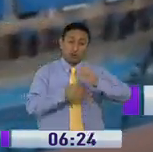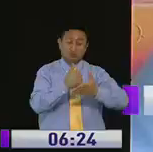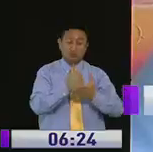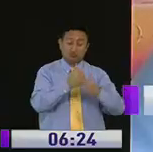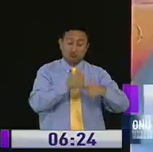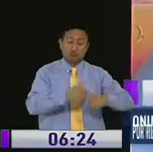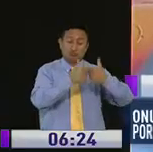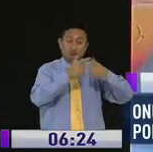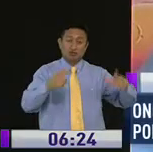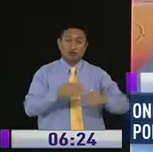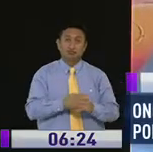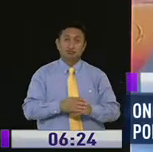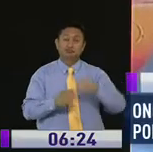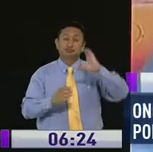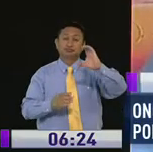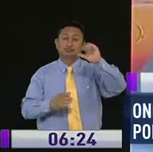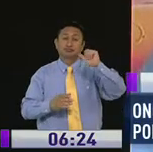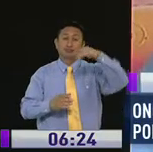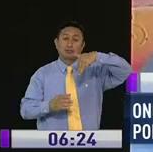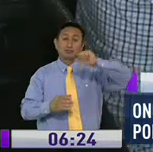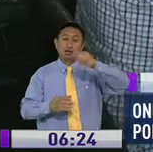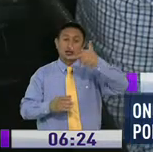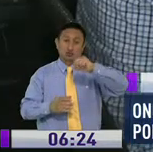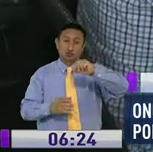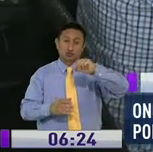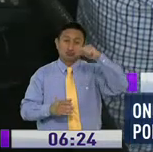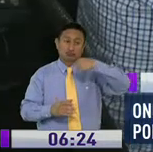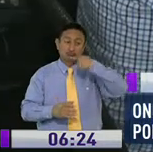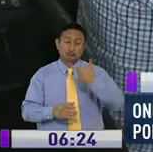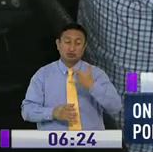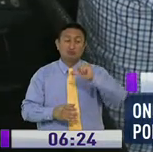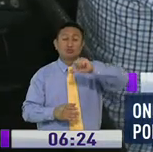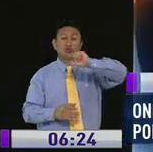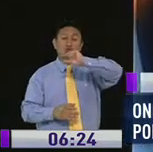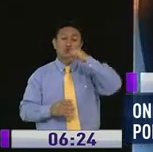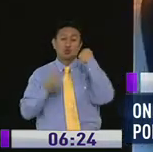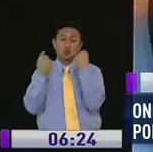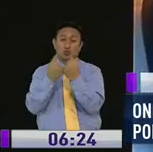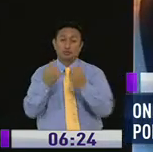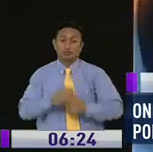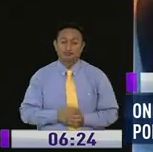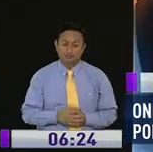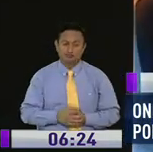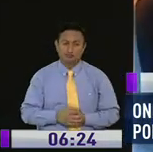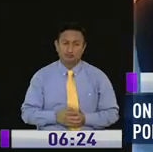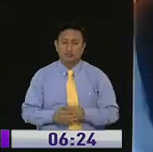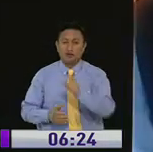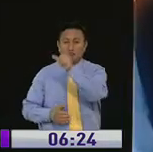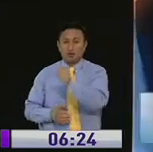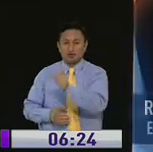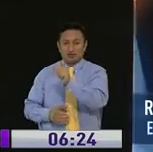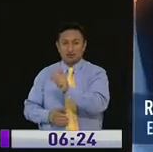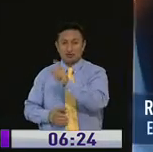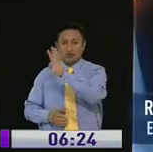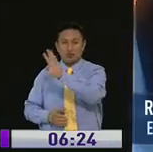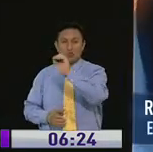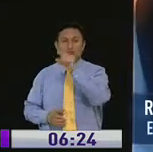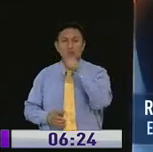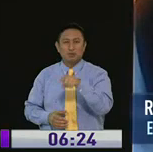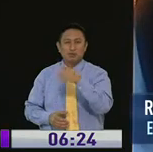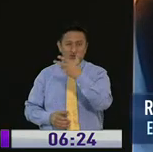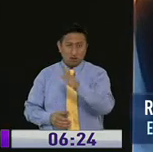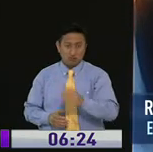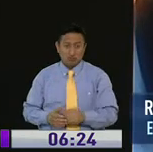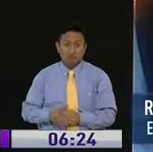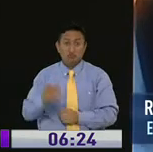beneficiarias. Ricardo Camacho, experto en seguridad, suma otro grupo. Que muchas personas de los 40.000 privados de libertad que ya